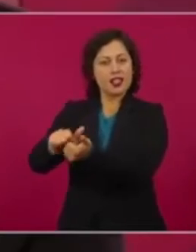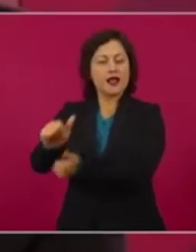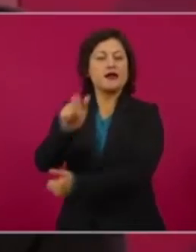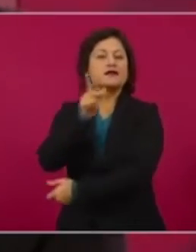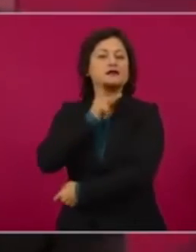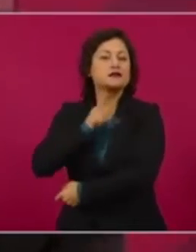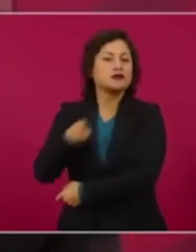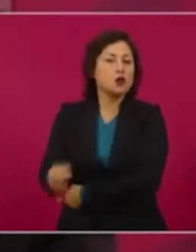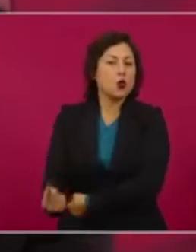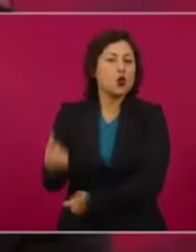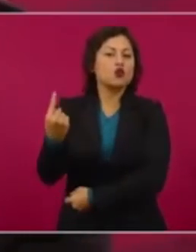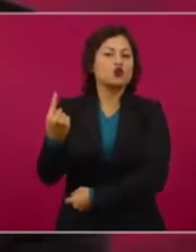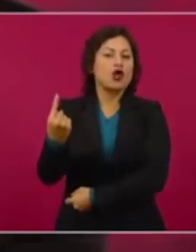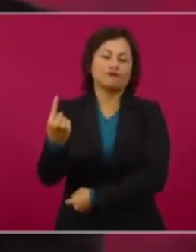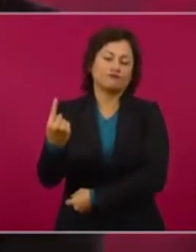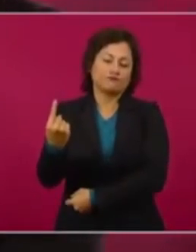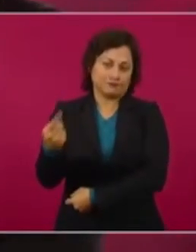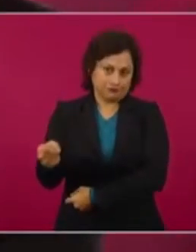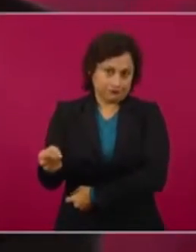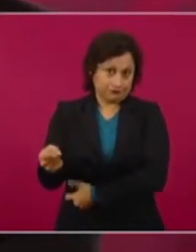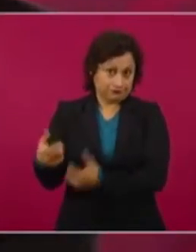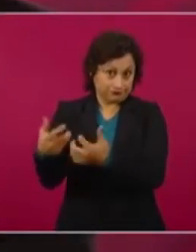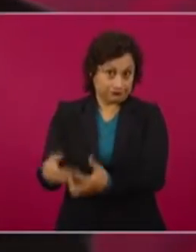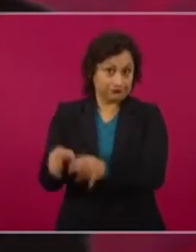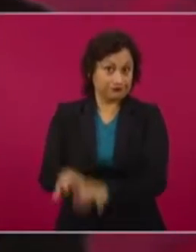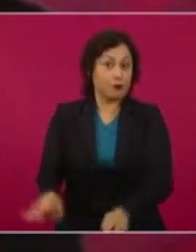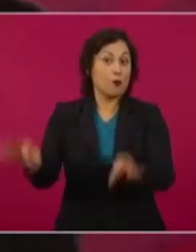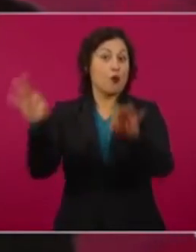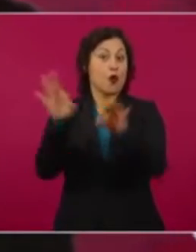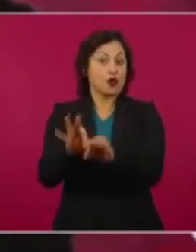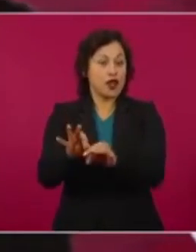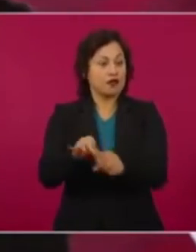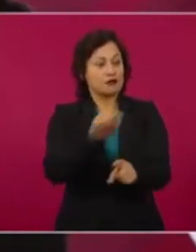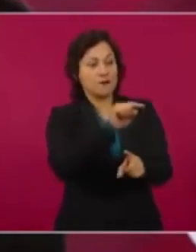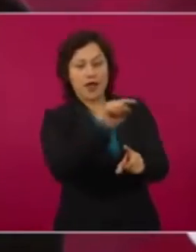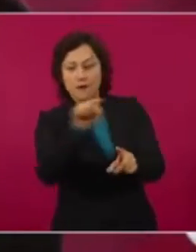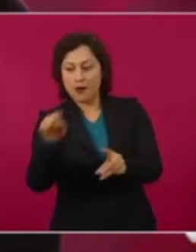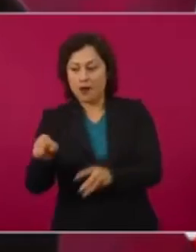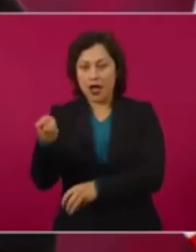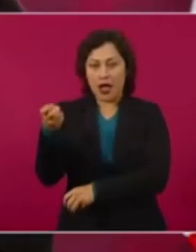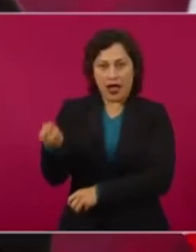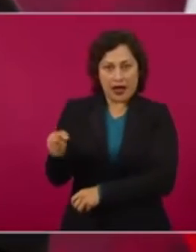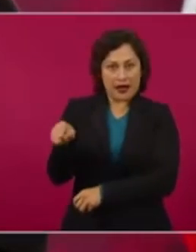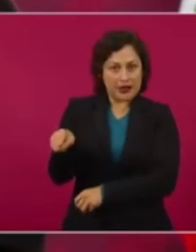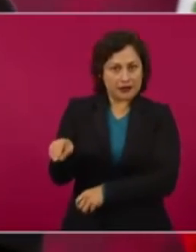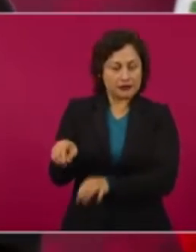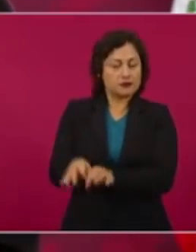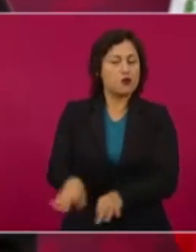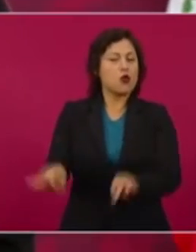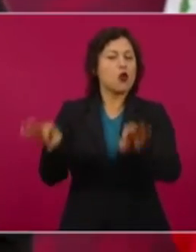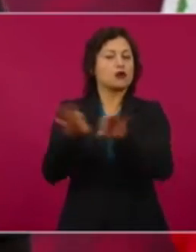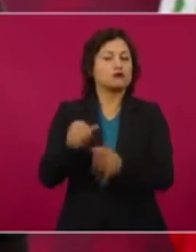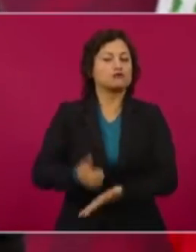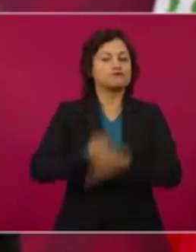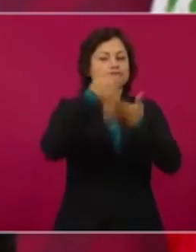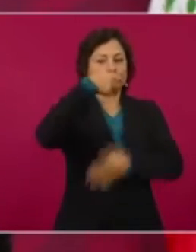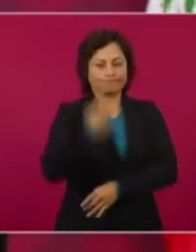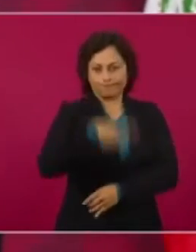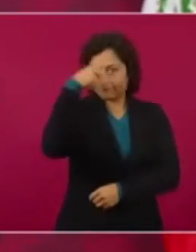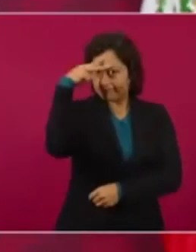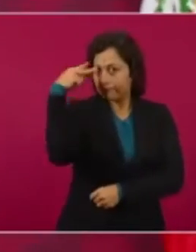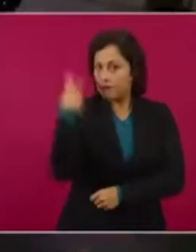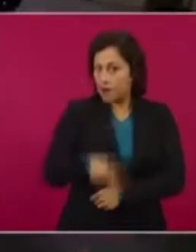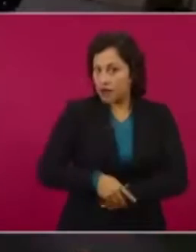viraje completo en la política de nuestro país. Vamos